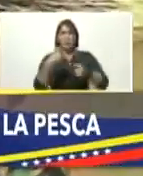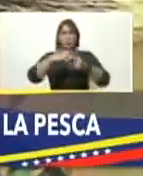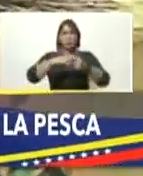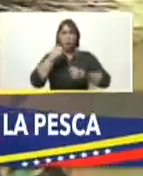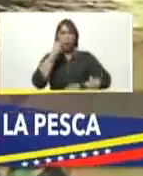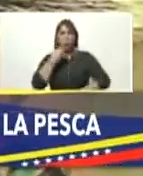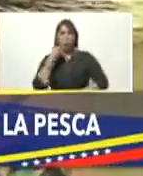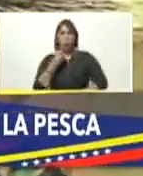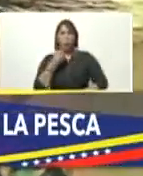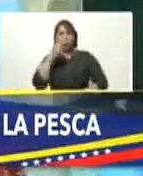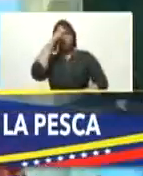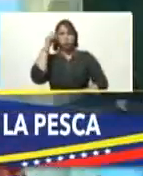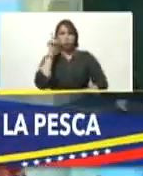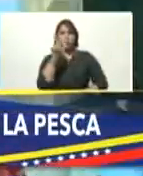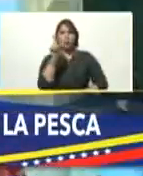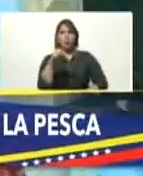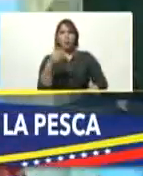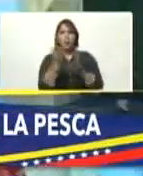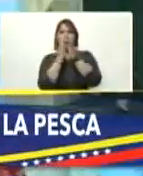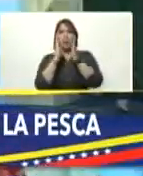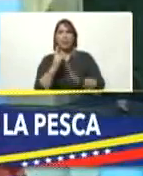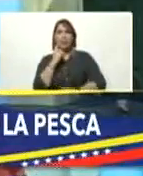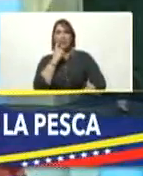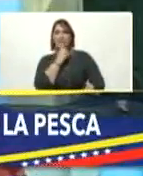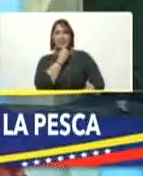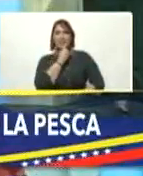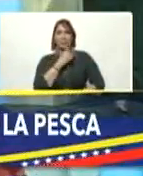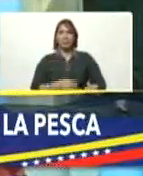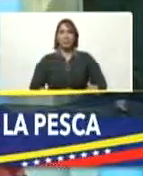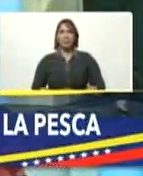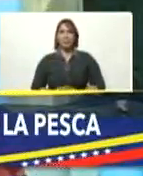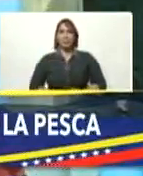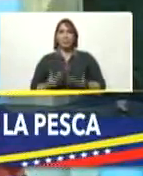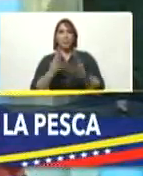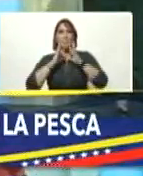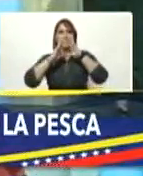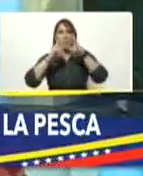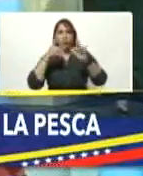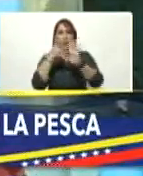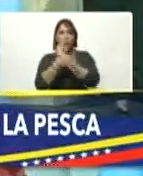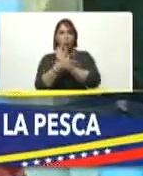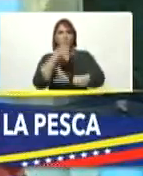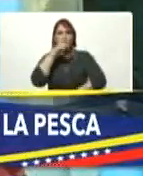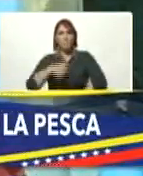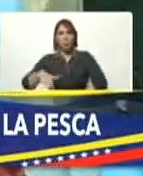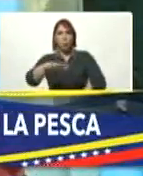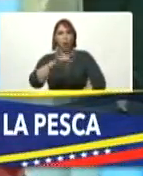juventud del partido, además estudiante de odontología, la que le dé las impresiones a usted y a todo el pueblo